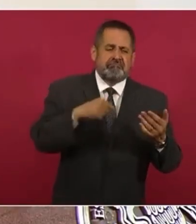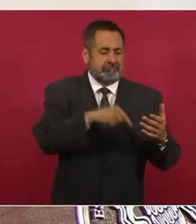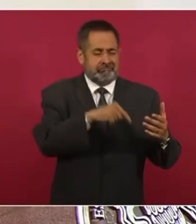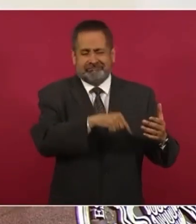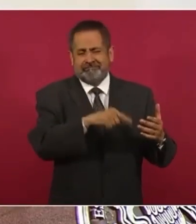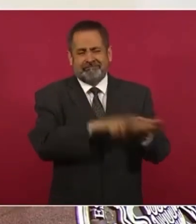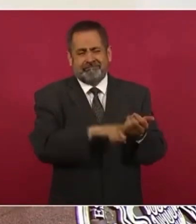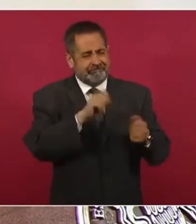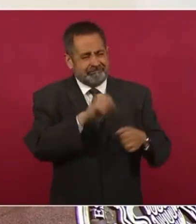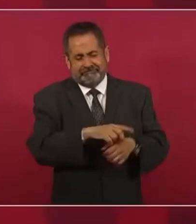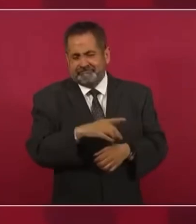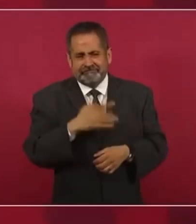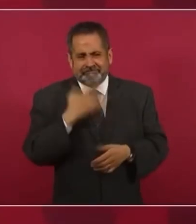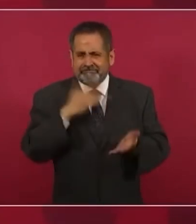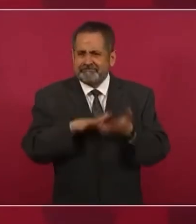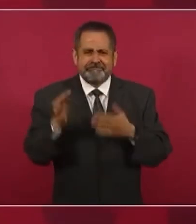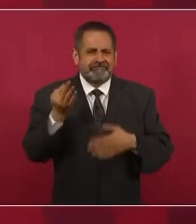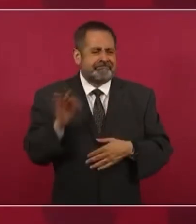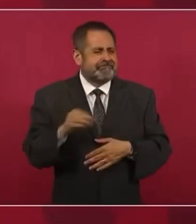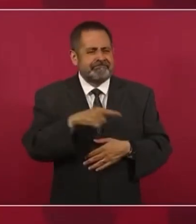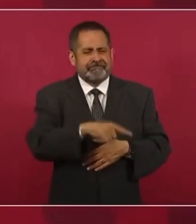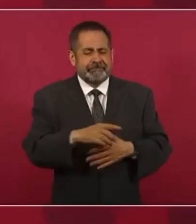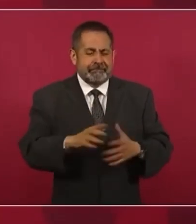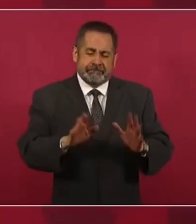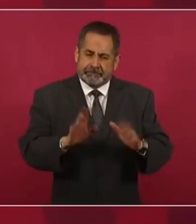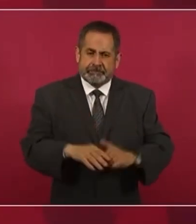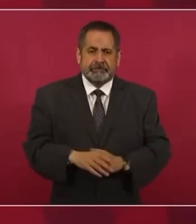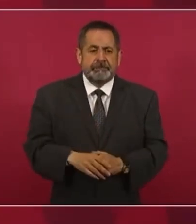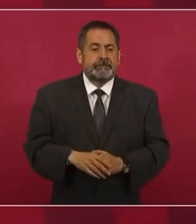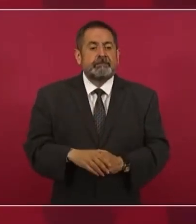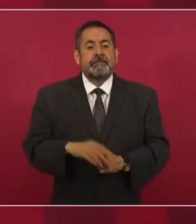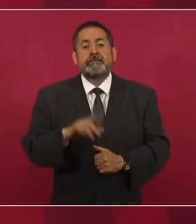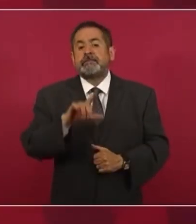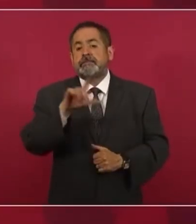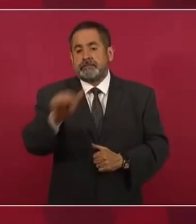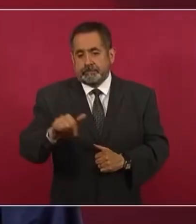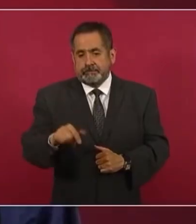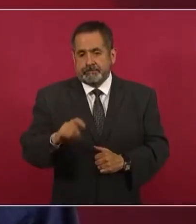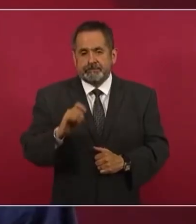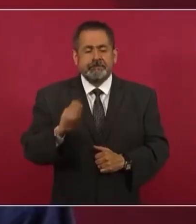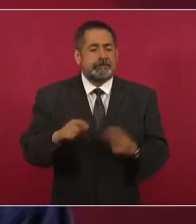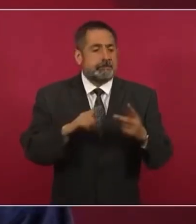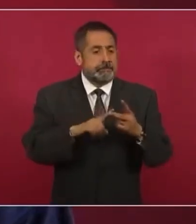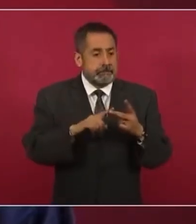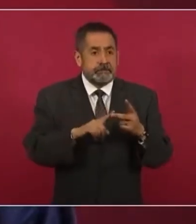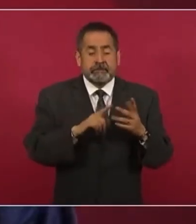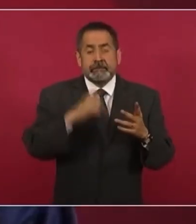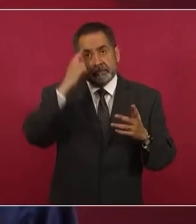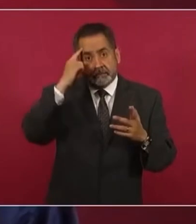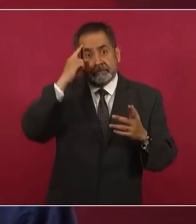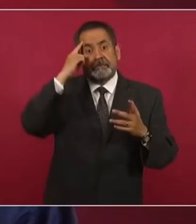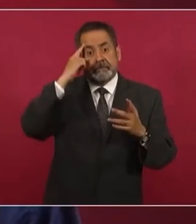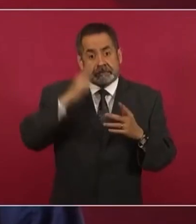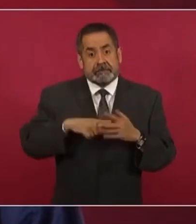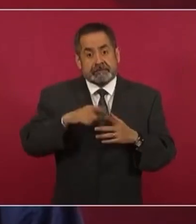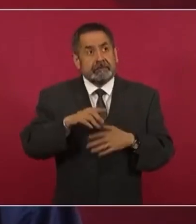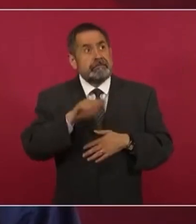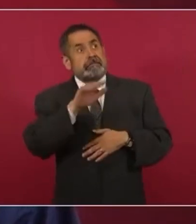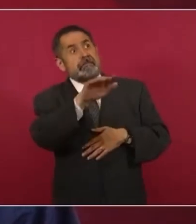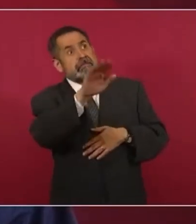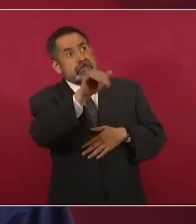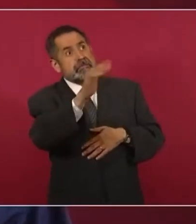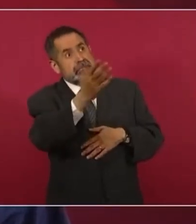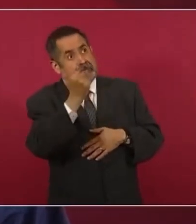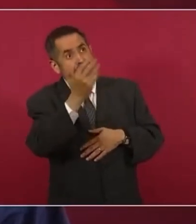Después de esos lamentables hechos, todavía se atrevieron a ir a buscar al extranjero, a